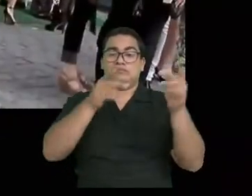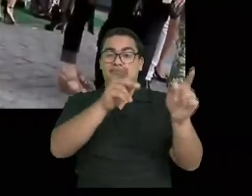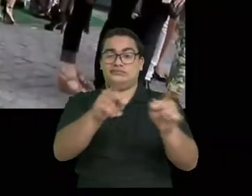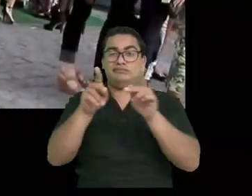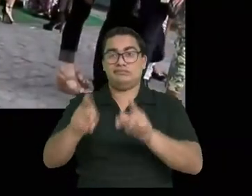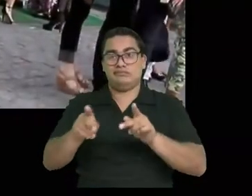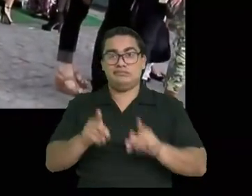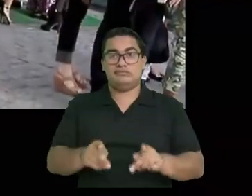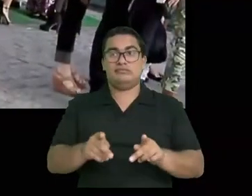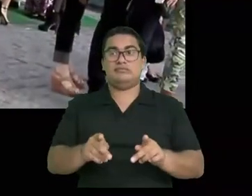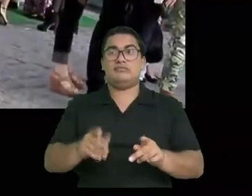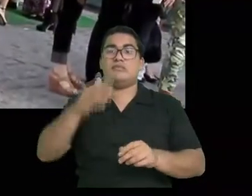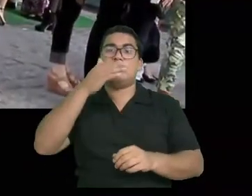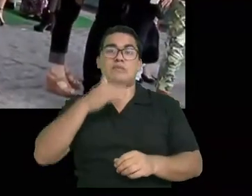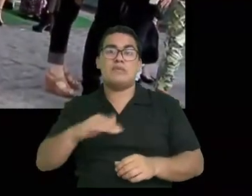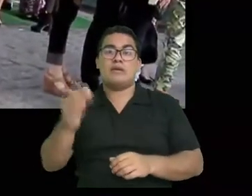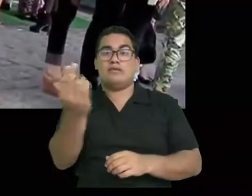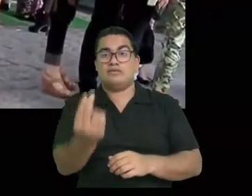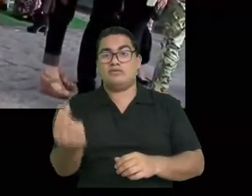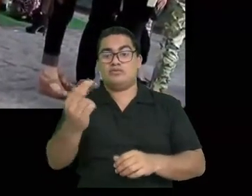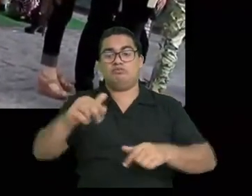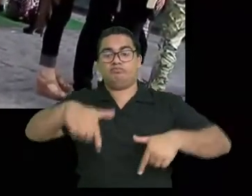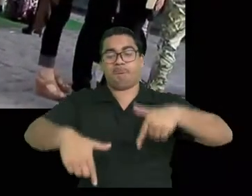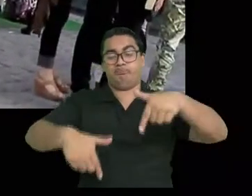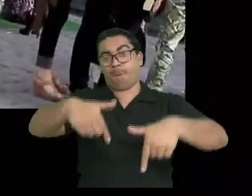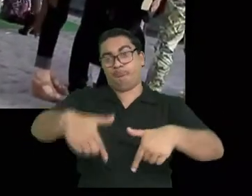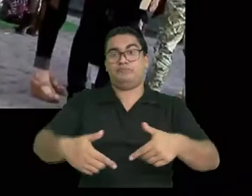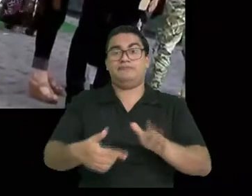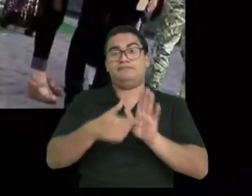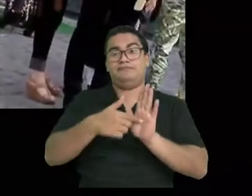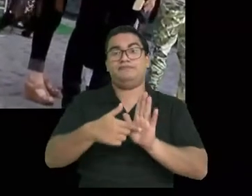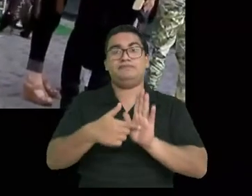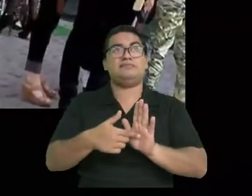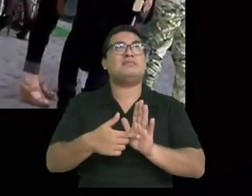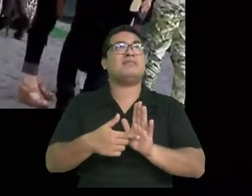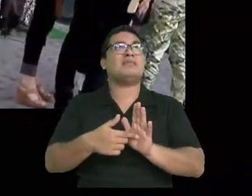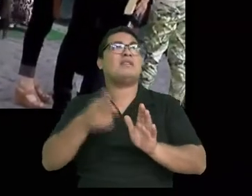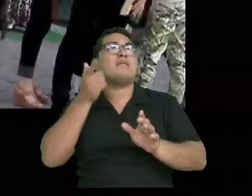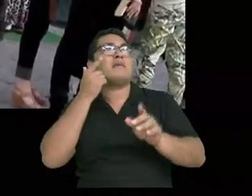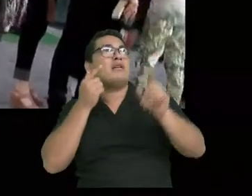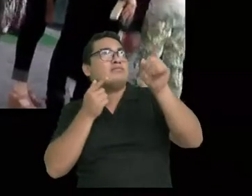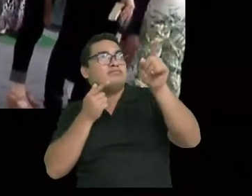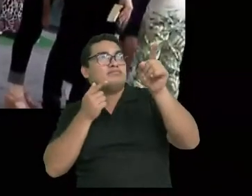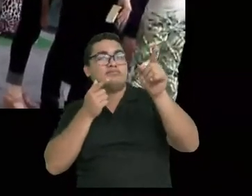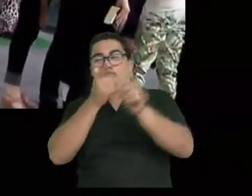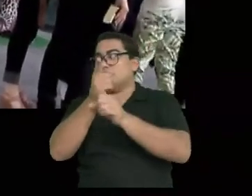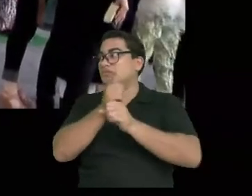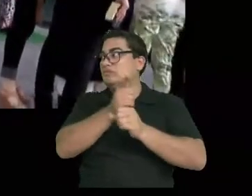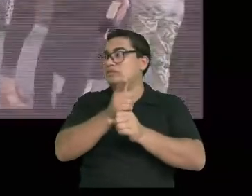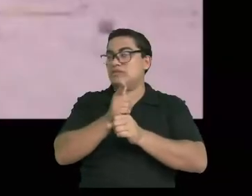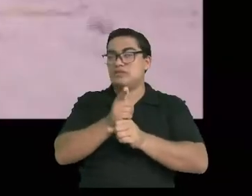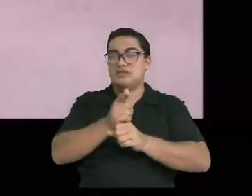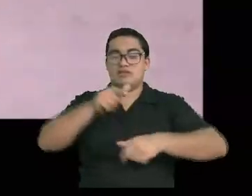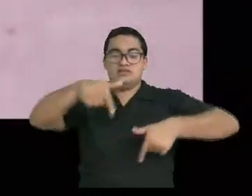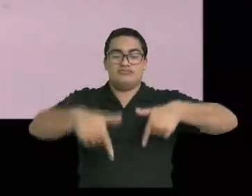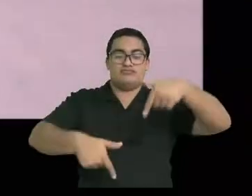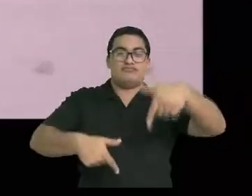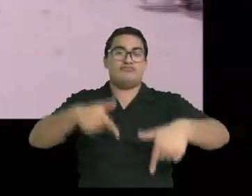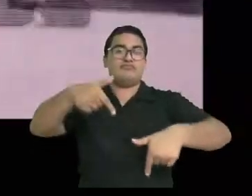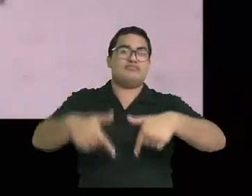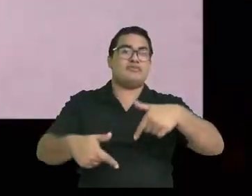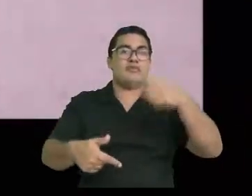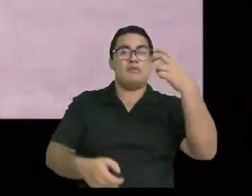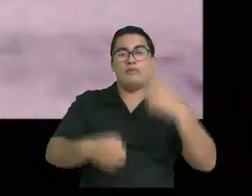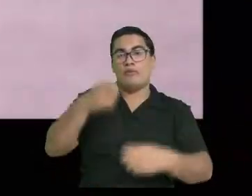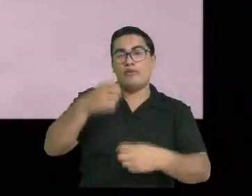personas con un mal uso del tacón. A pesar de que esos grandes tacones que estamos viendo en pantalla causen todos esos malestares a